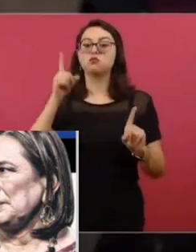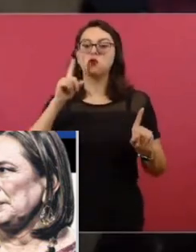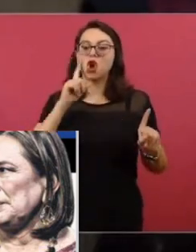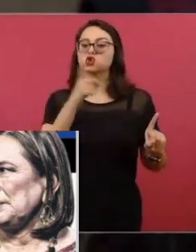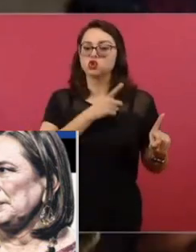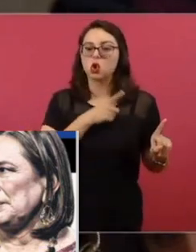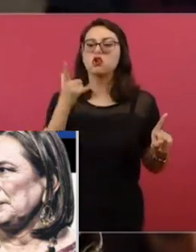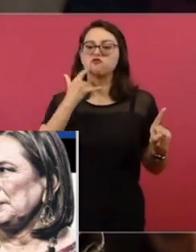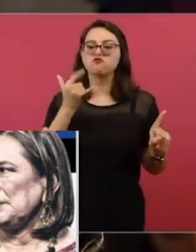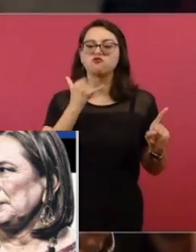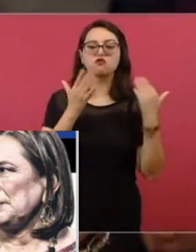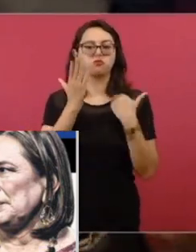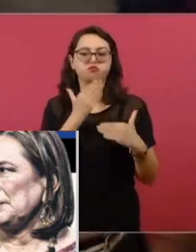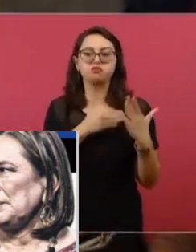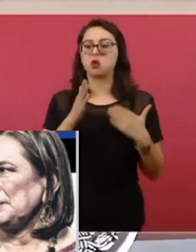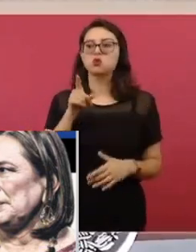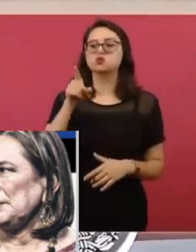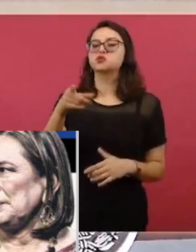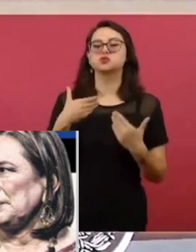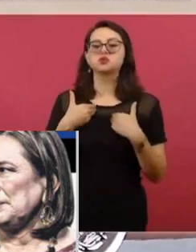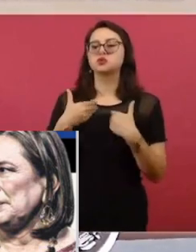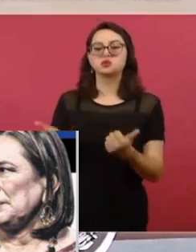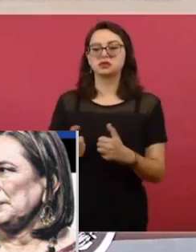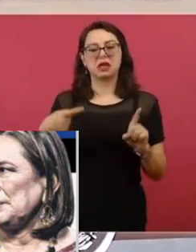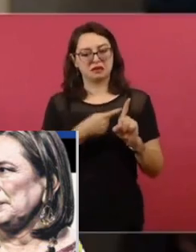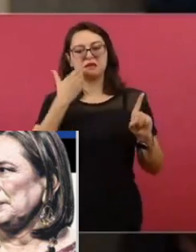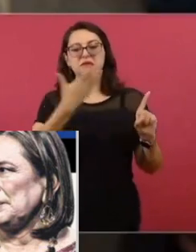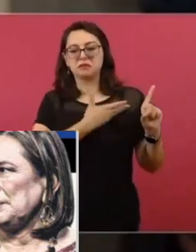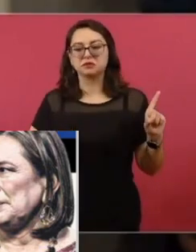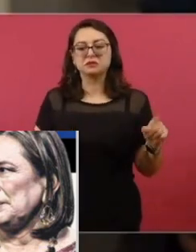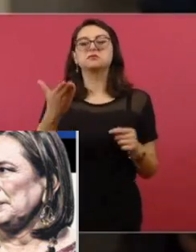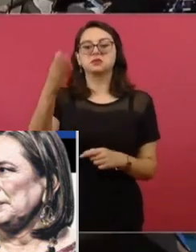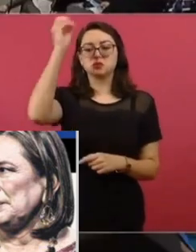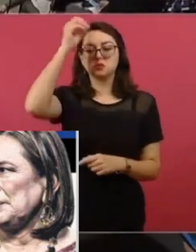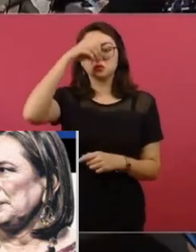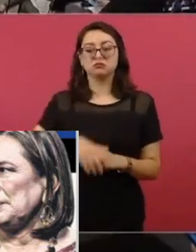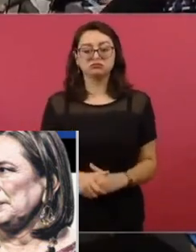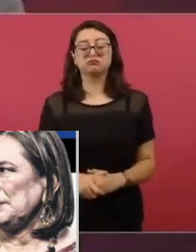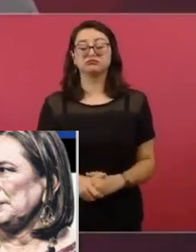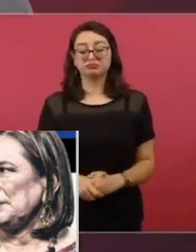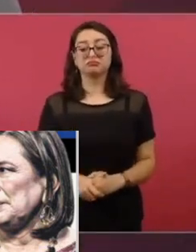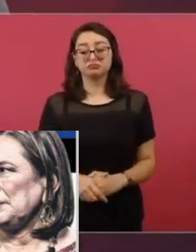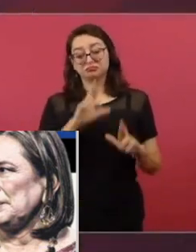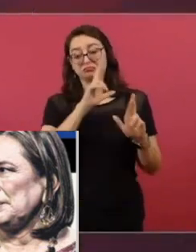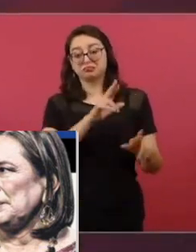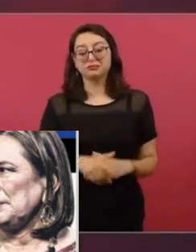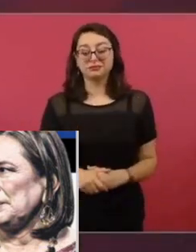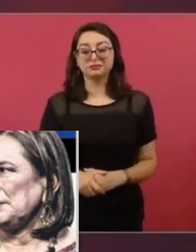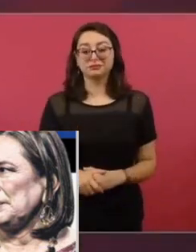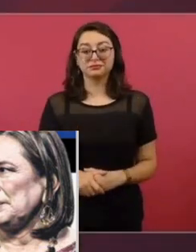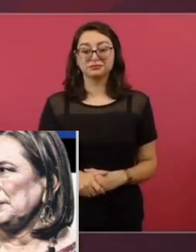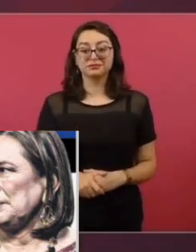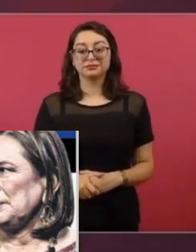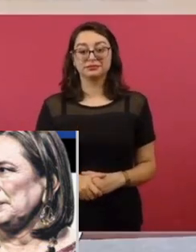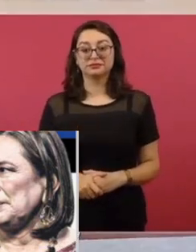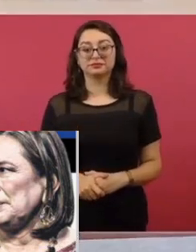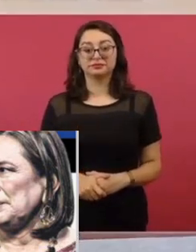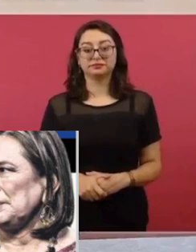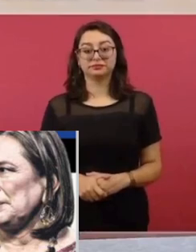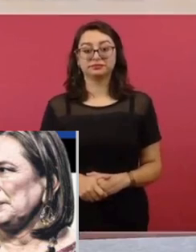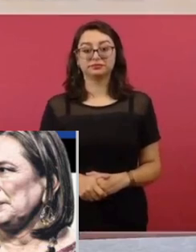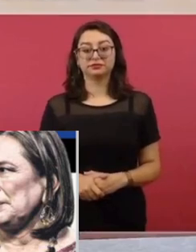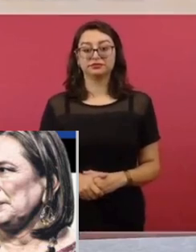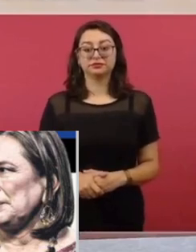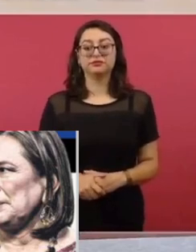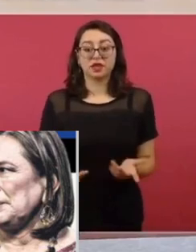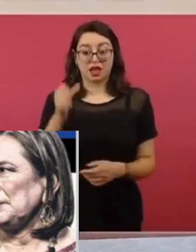llegue por sus méritos a aspirar a ser presidenta de la República. ¿Qué opina al respecto? Yo respeto su punto de vista. Ya aclaré ayer